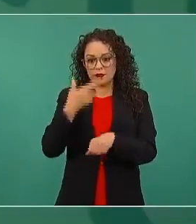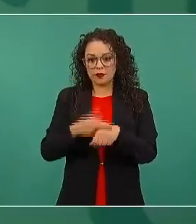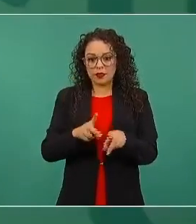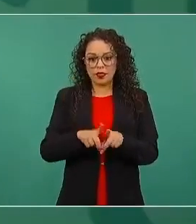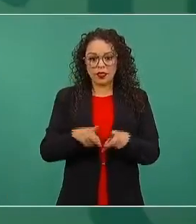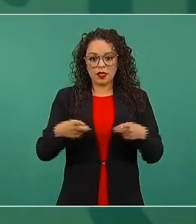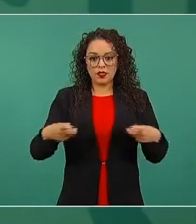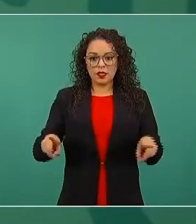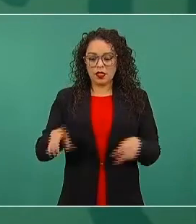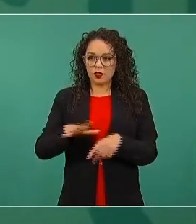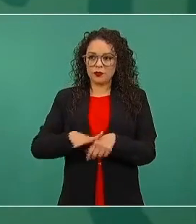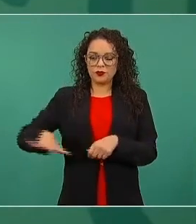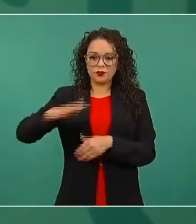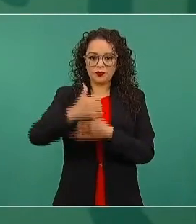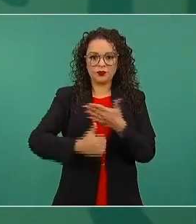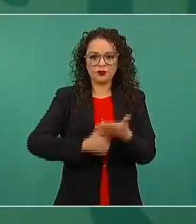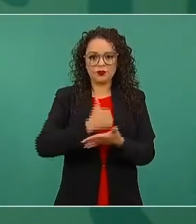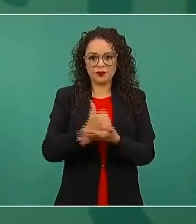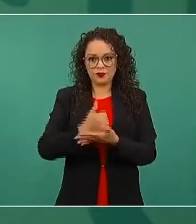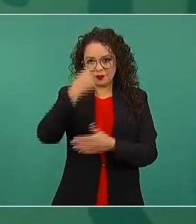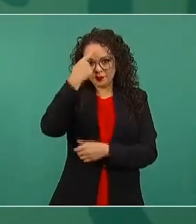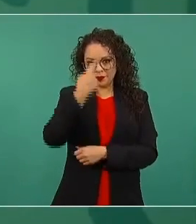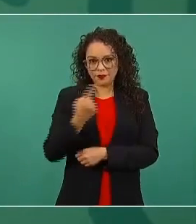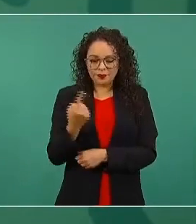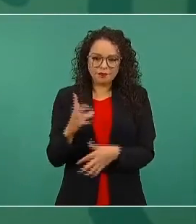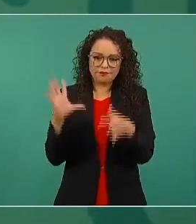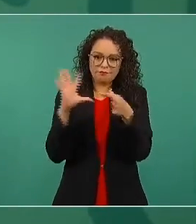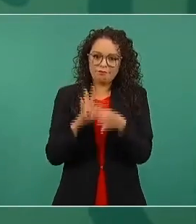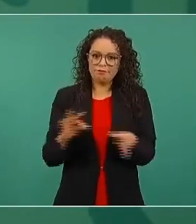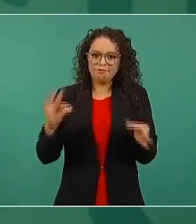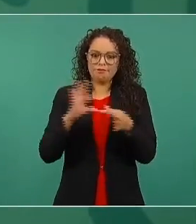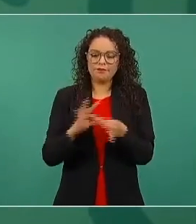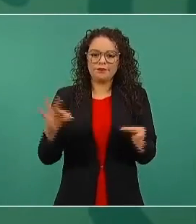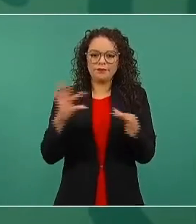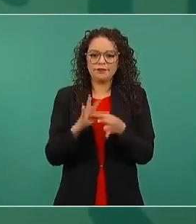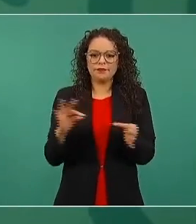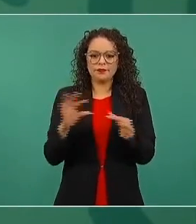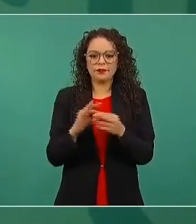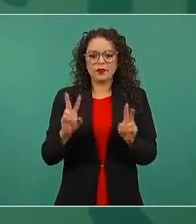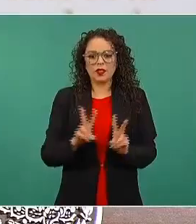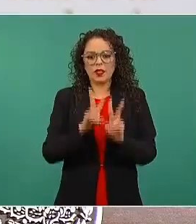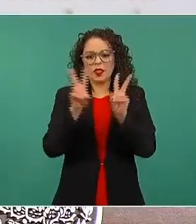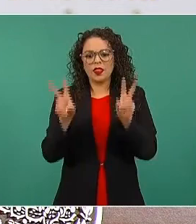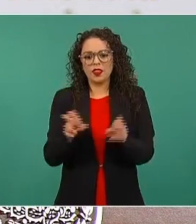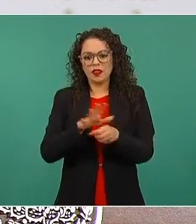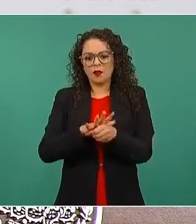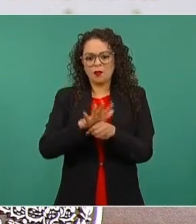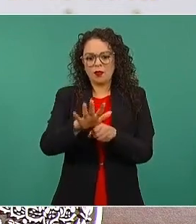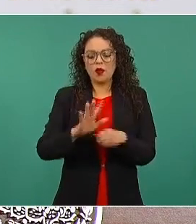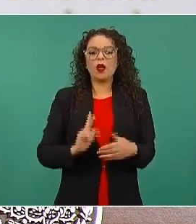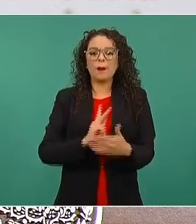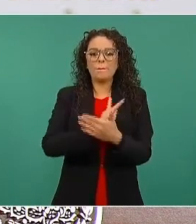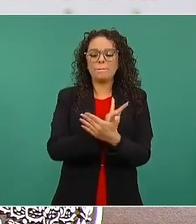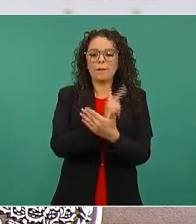Urbano, para exponer sobre el programa que se está